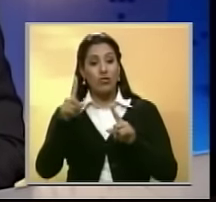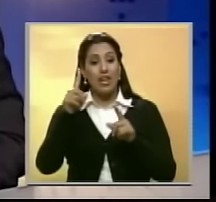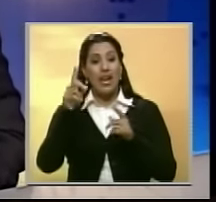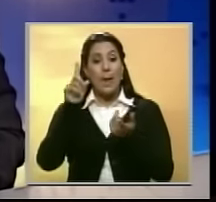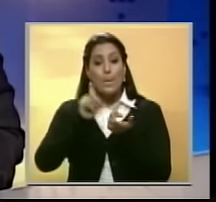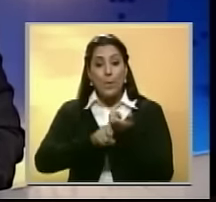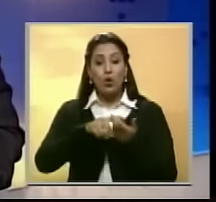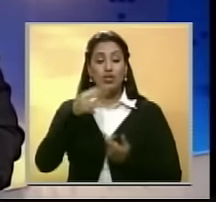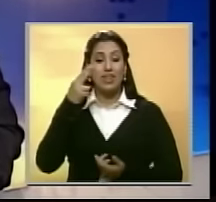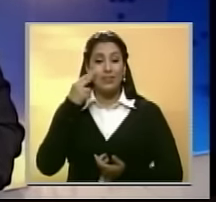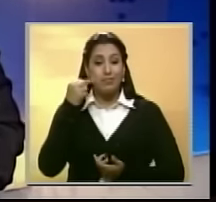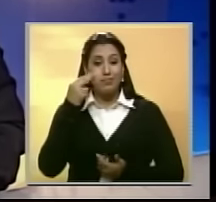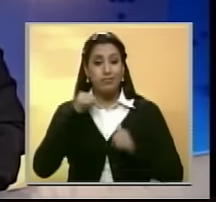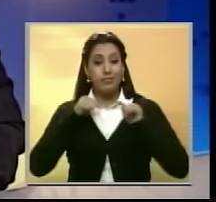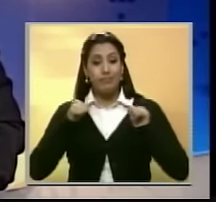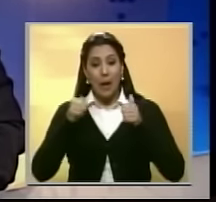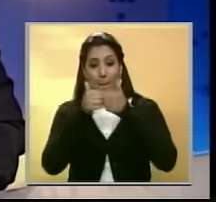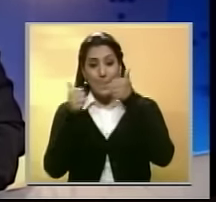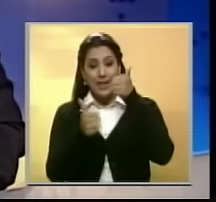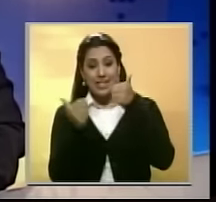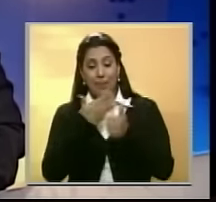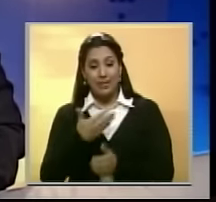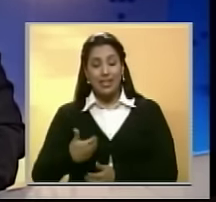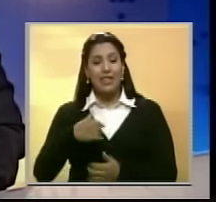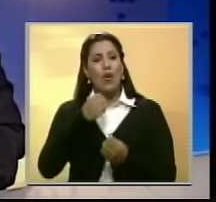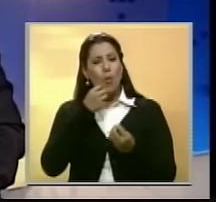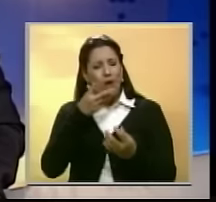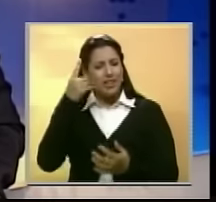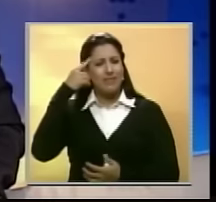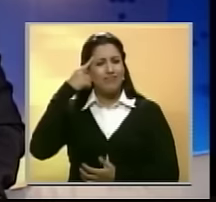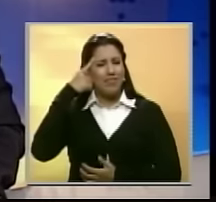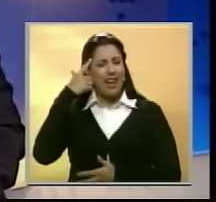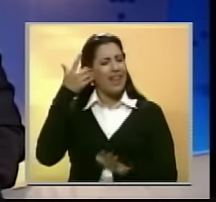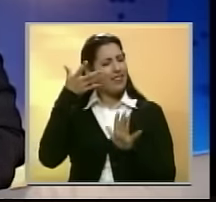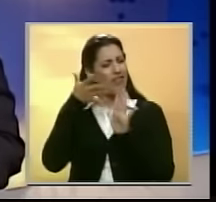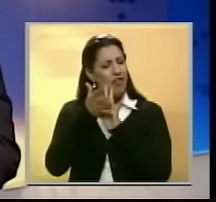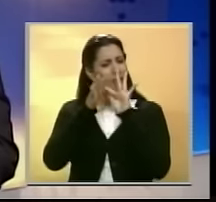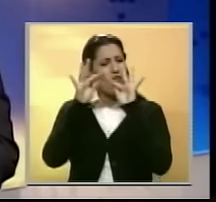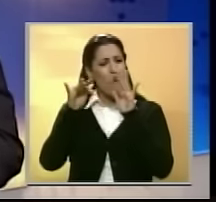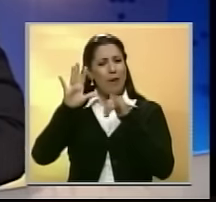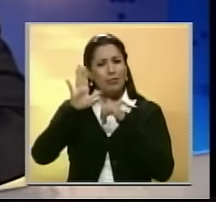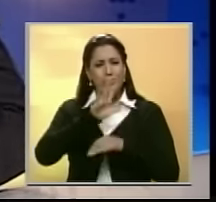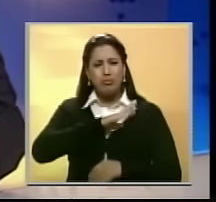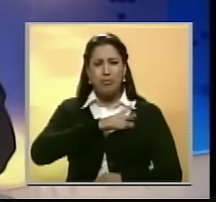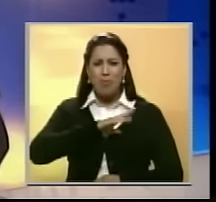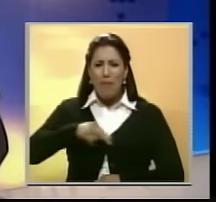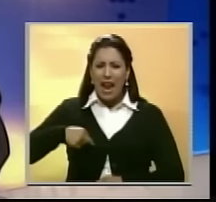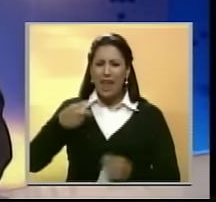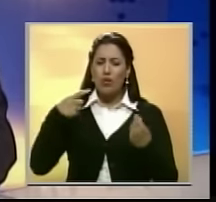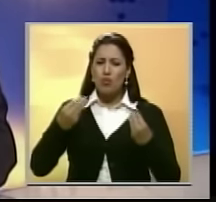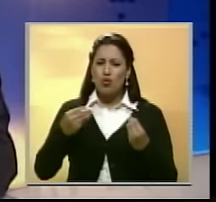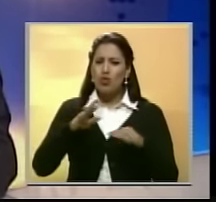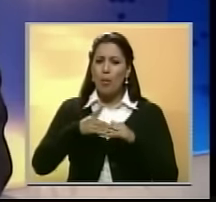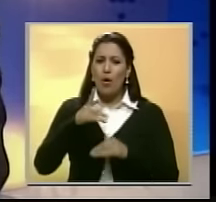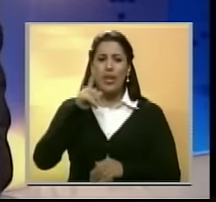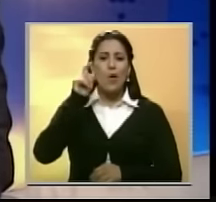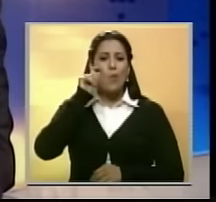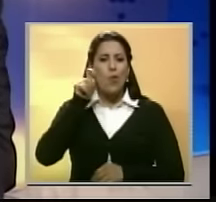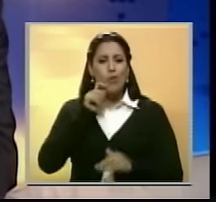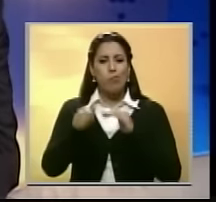Isturiz, esposa del vicepresidente de la República, considera que una de las causas fundamentales de la delincuencia es el abandono ocasionado por el embarazo